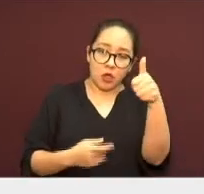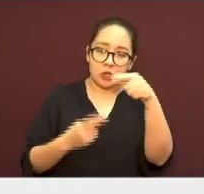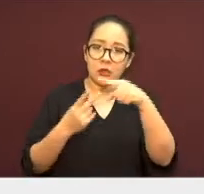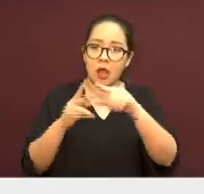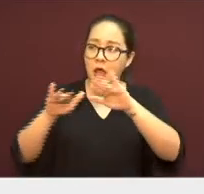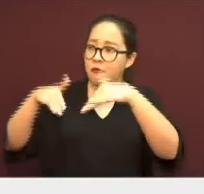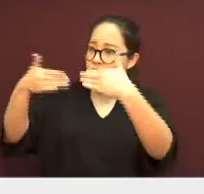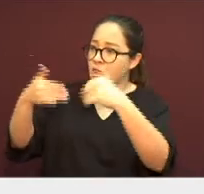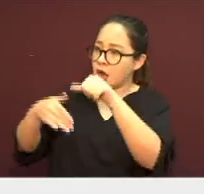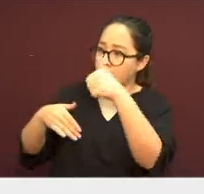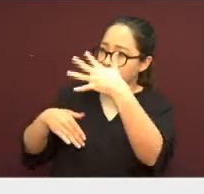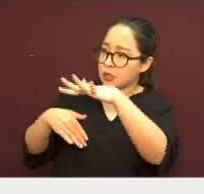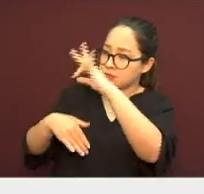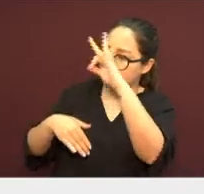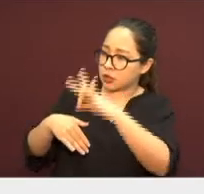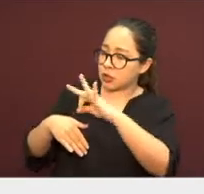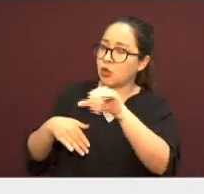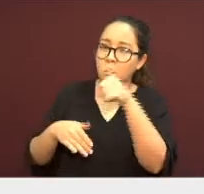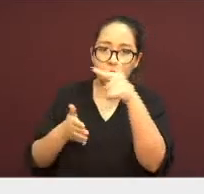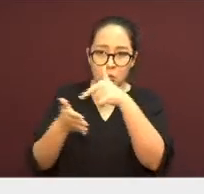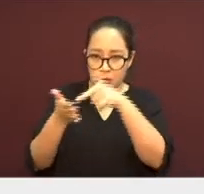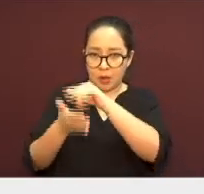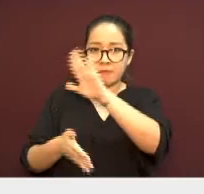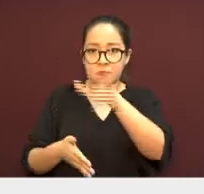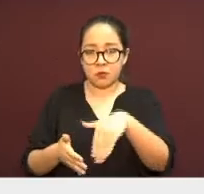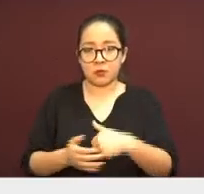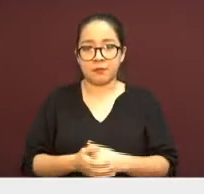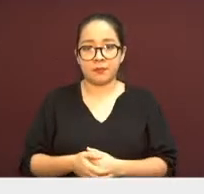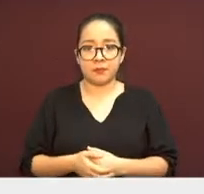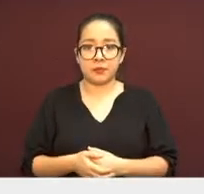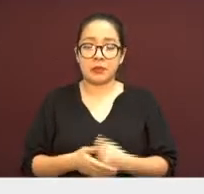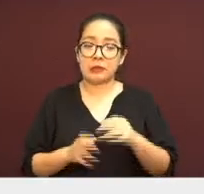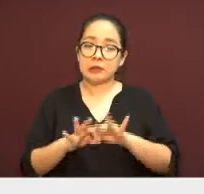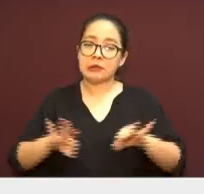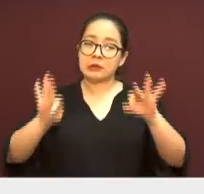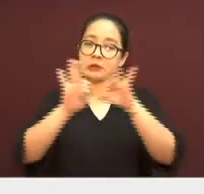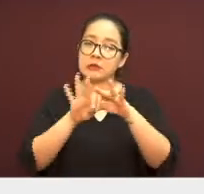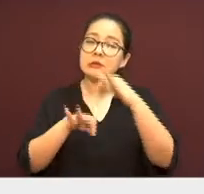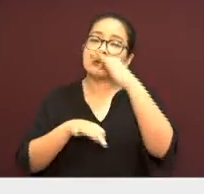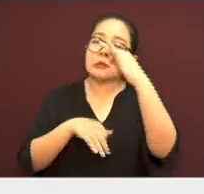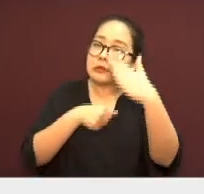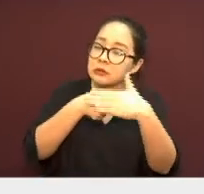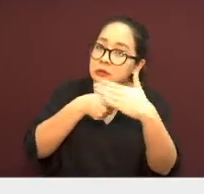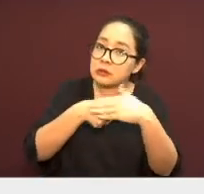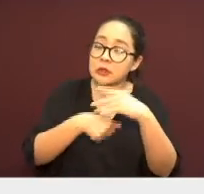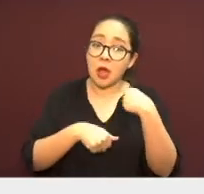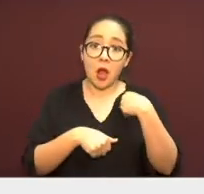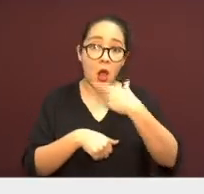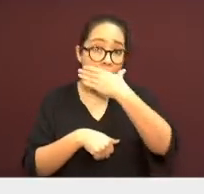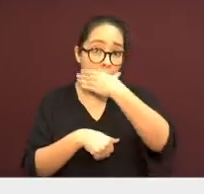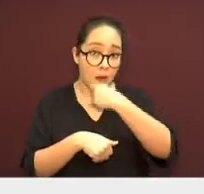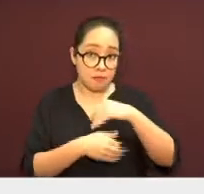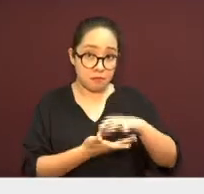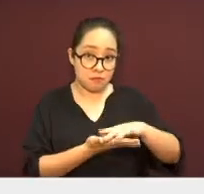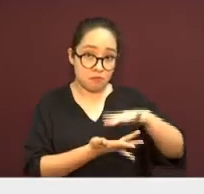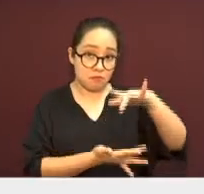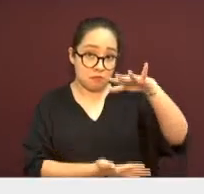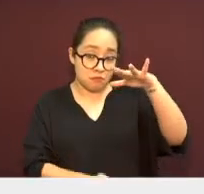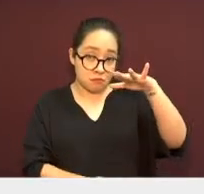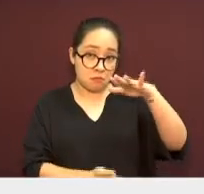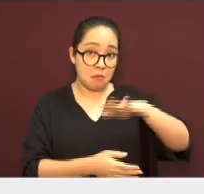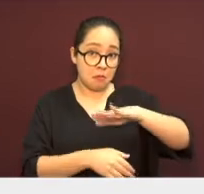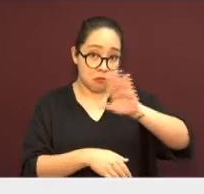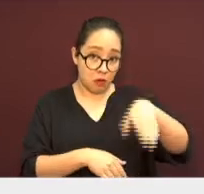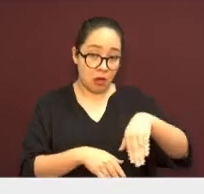una unidad de salud es importante mencionar que aunque las defunciones han predominado en hombres también se han presentado